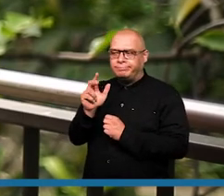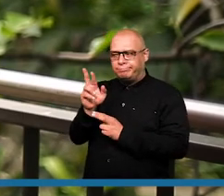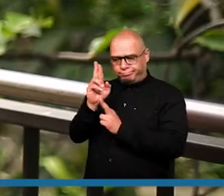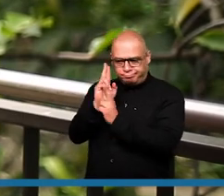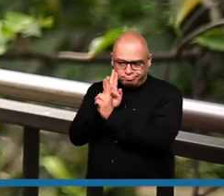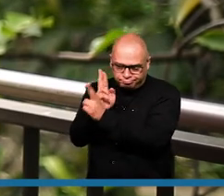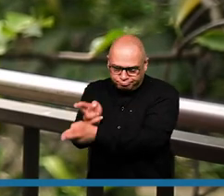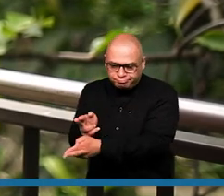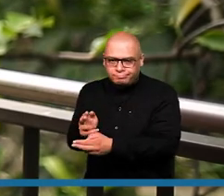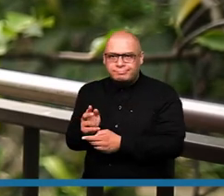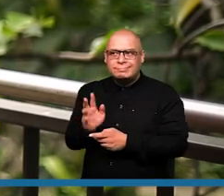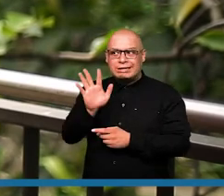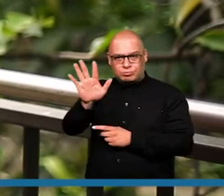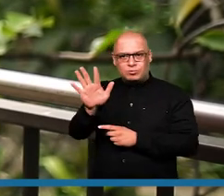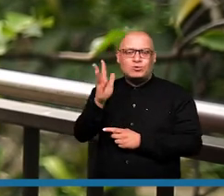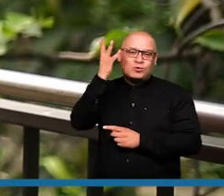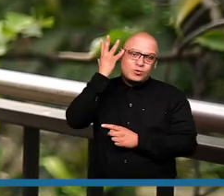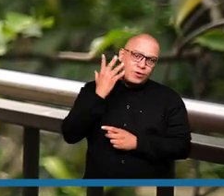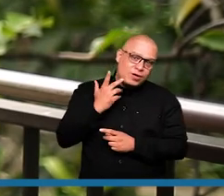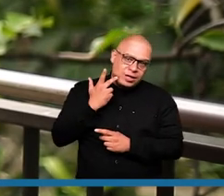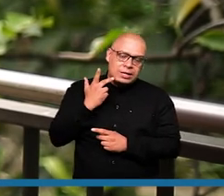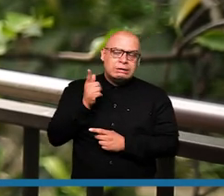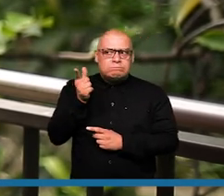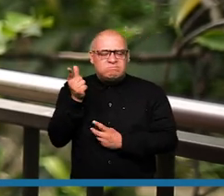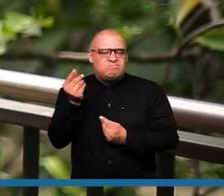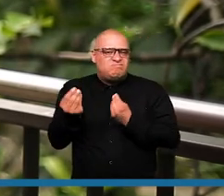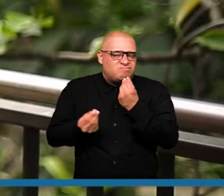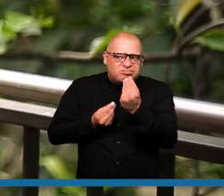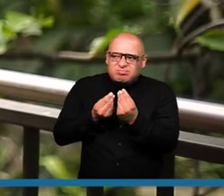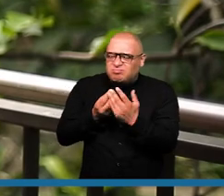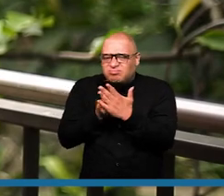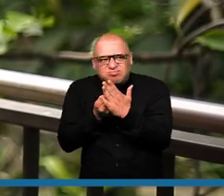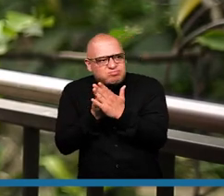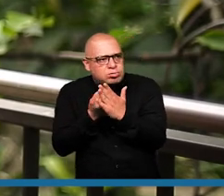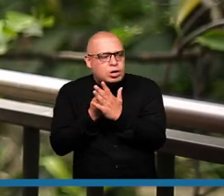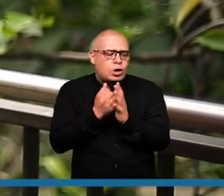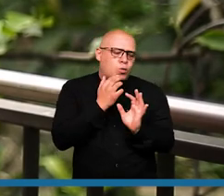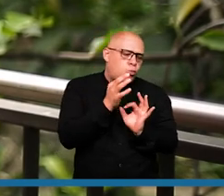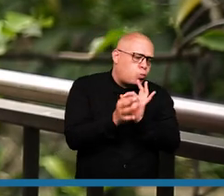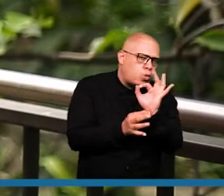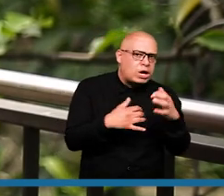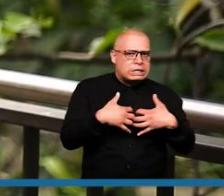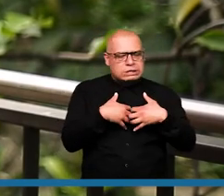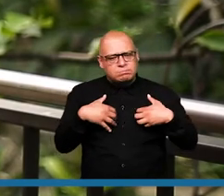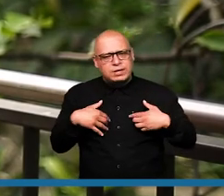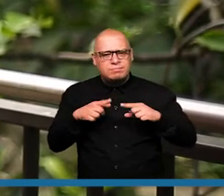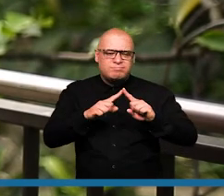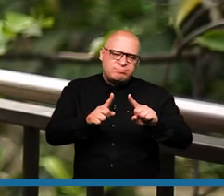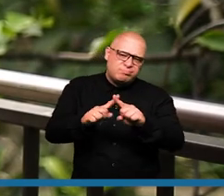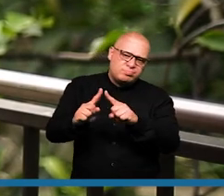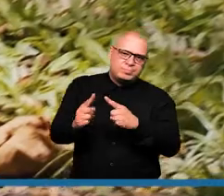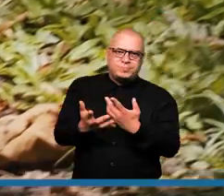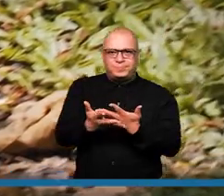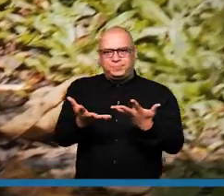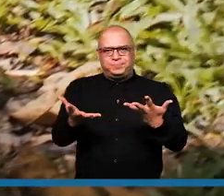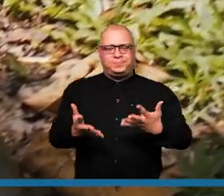yo, desde su vida diaria hace todo lo que está a su alcance para salvaguardar la fauna silvestre.